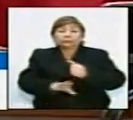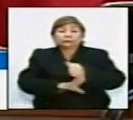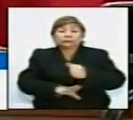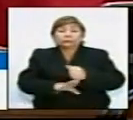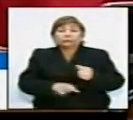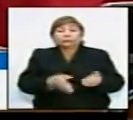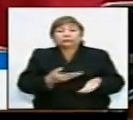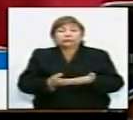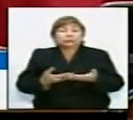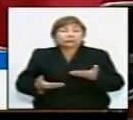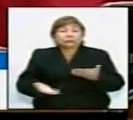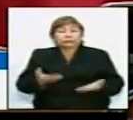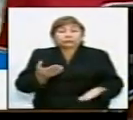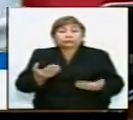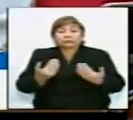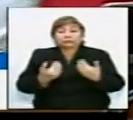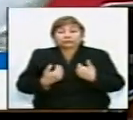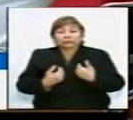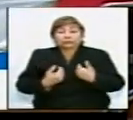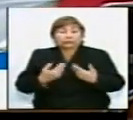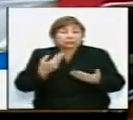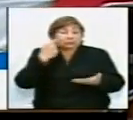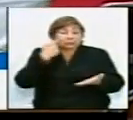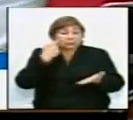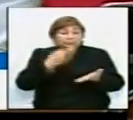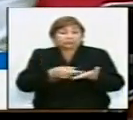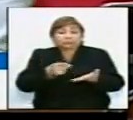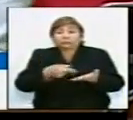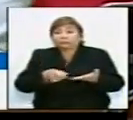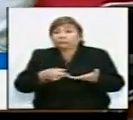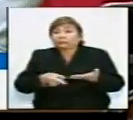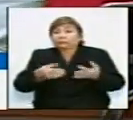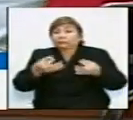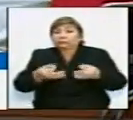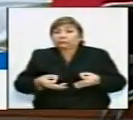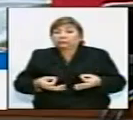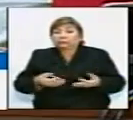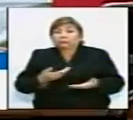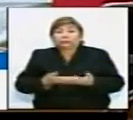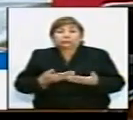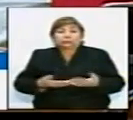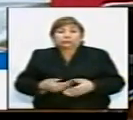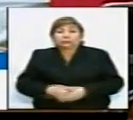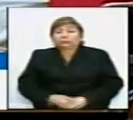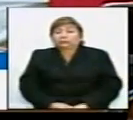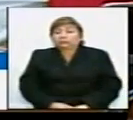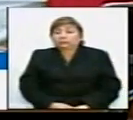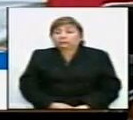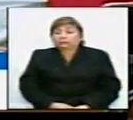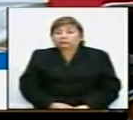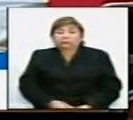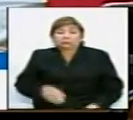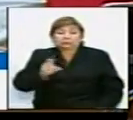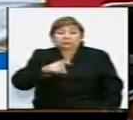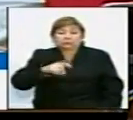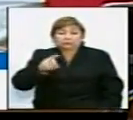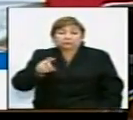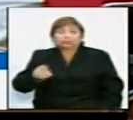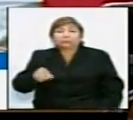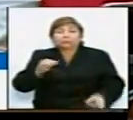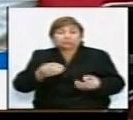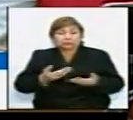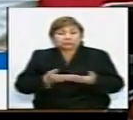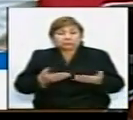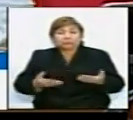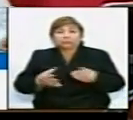Básicamente porque tenemos, de lo que hemos visto, una inadecuada identificación de las necesidades esenciales